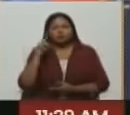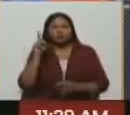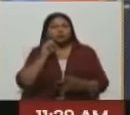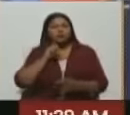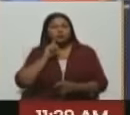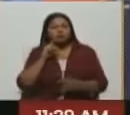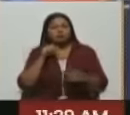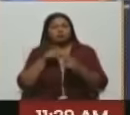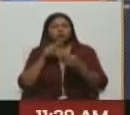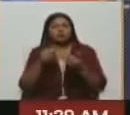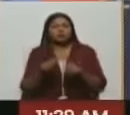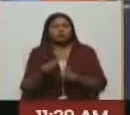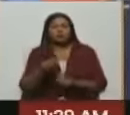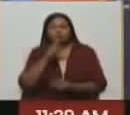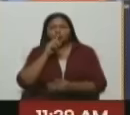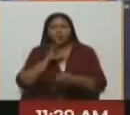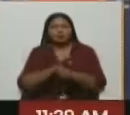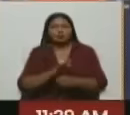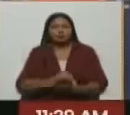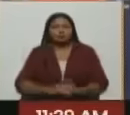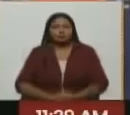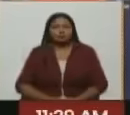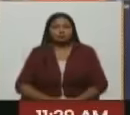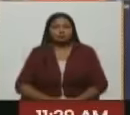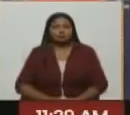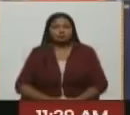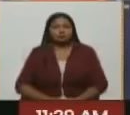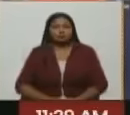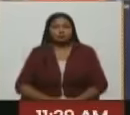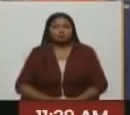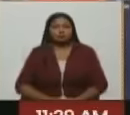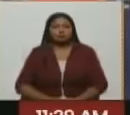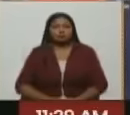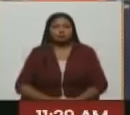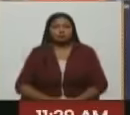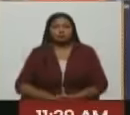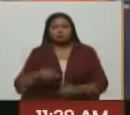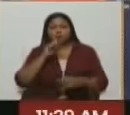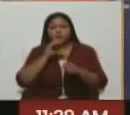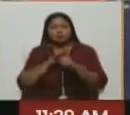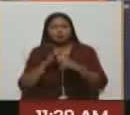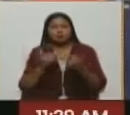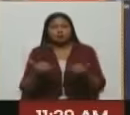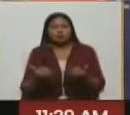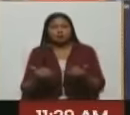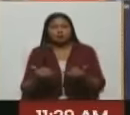están diciendo, pero se quedan callados. Se quedan callados.